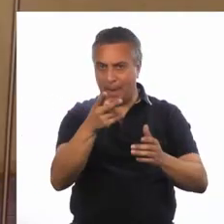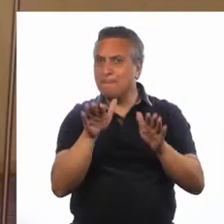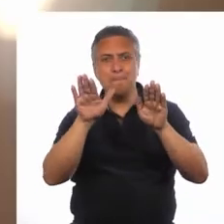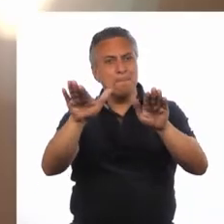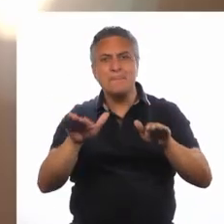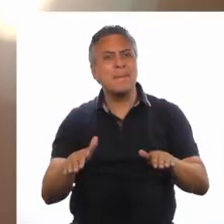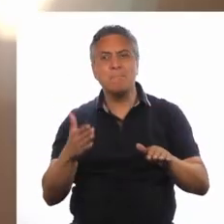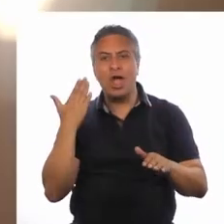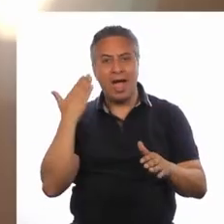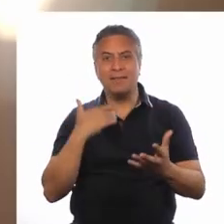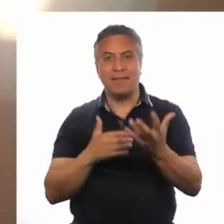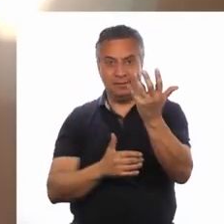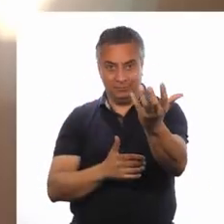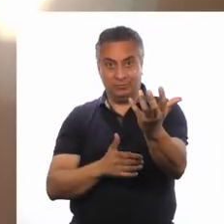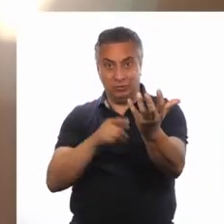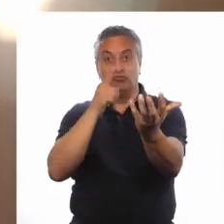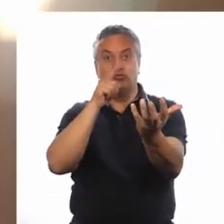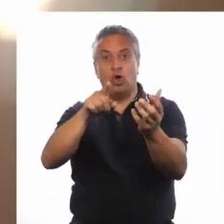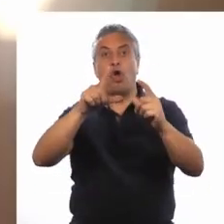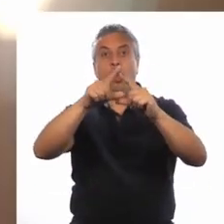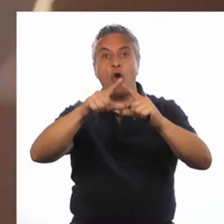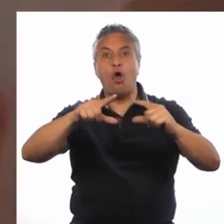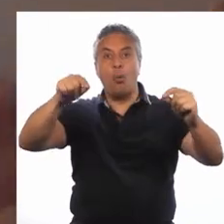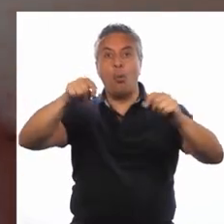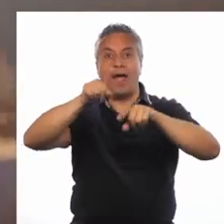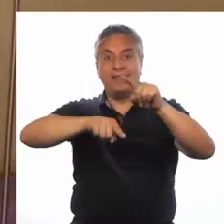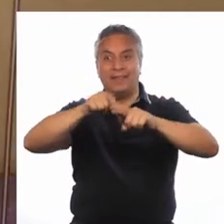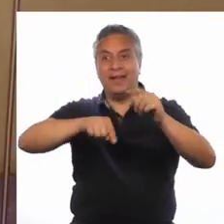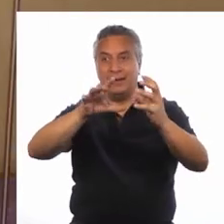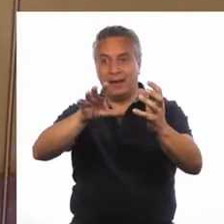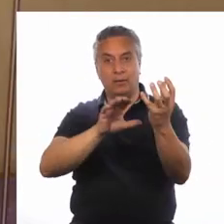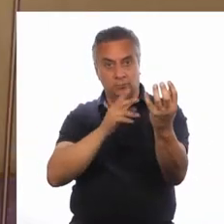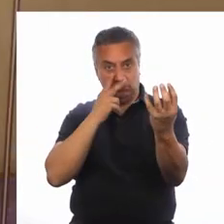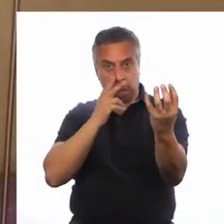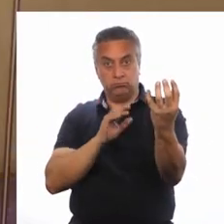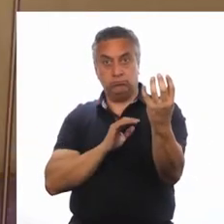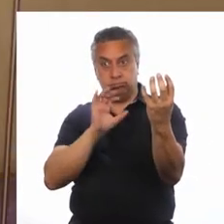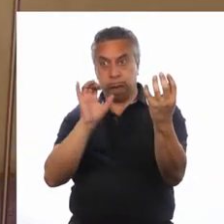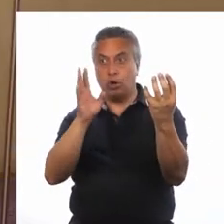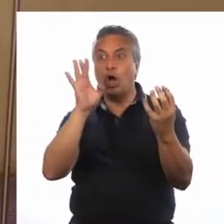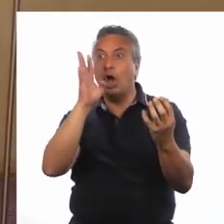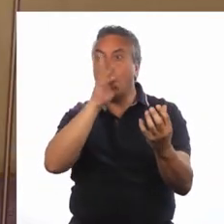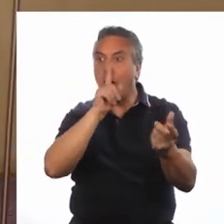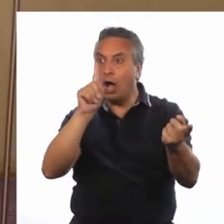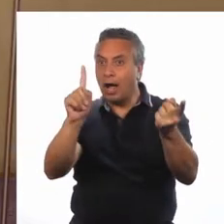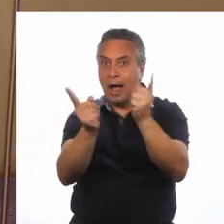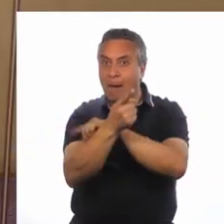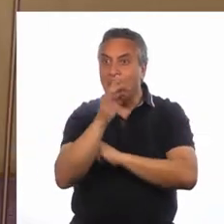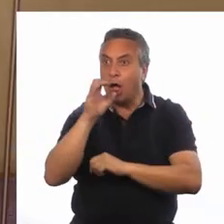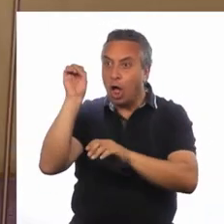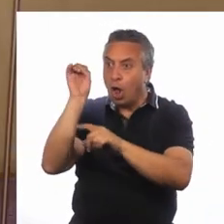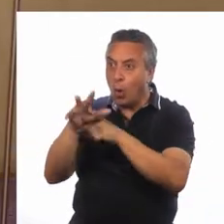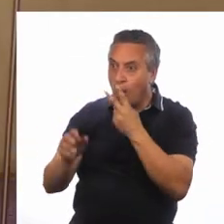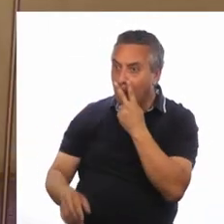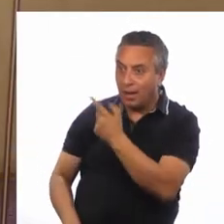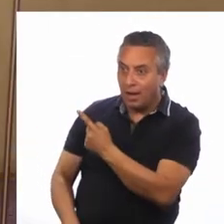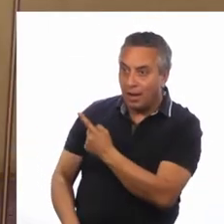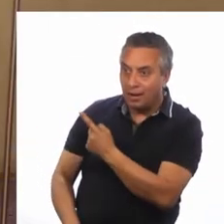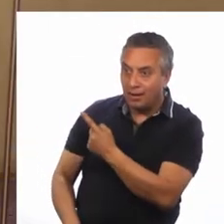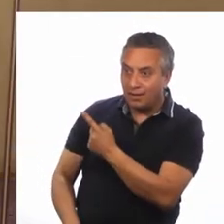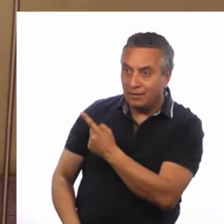mismo que antes. Vamos a hacer girar la Luna en torno a la Tierra y quiero que se fijen cómo van cambiando las luces sobre la